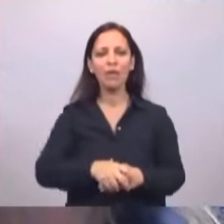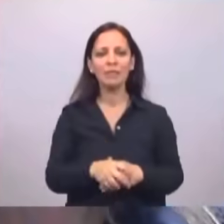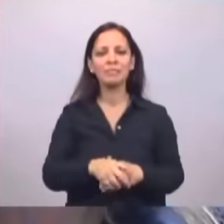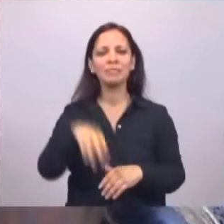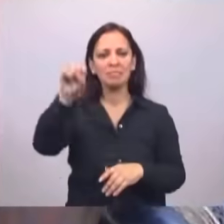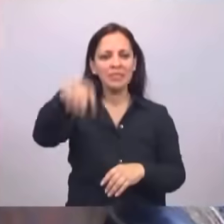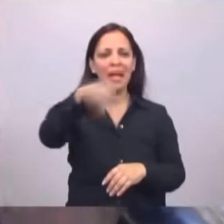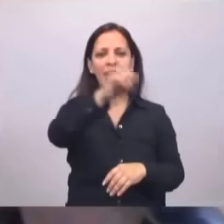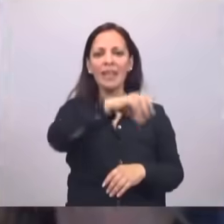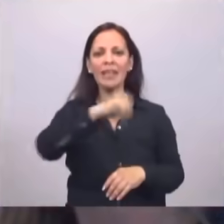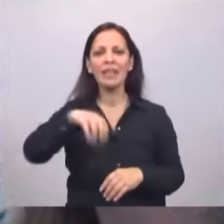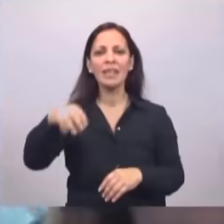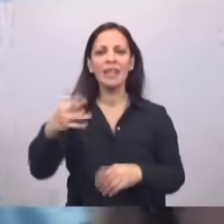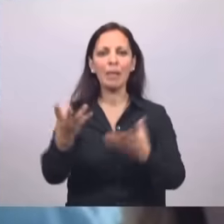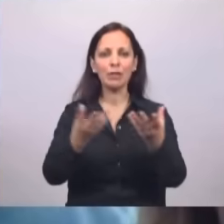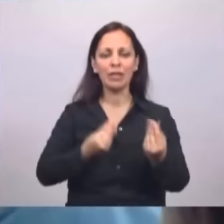acompañando,